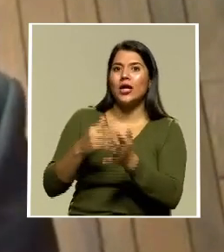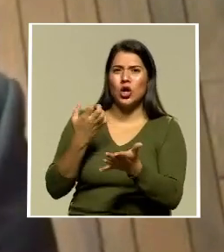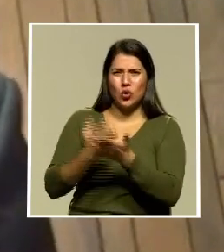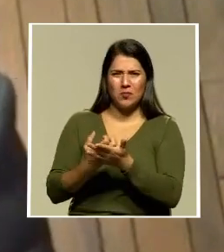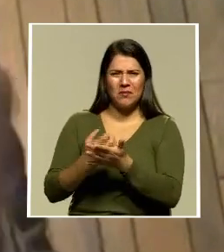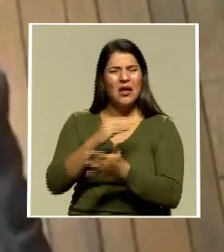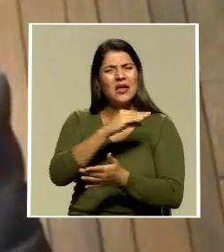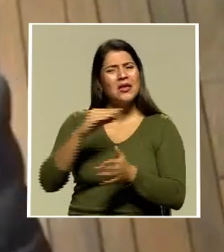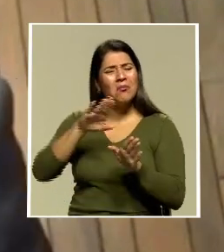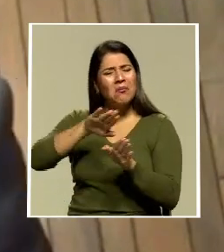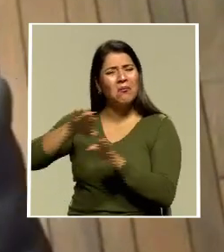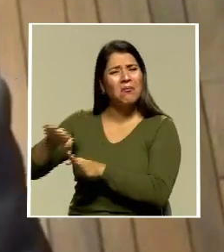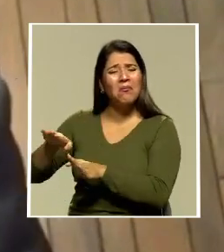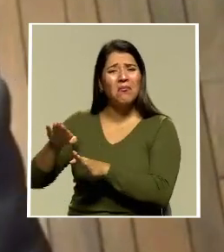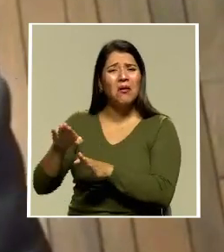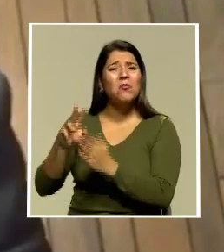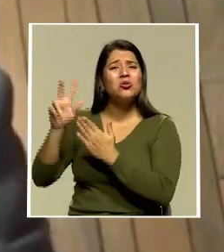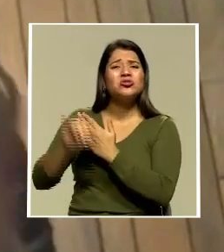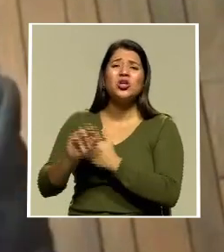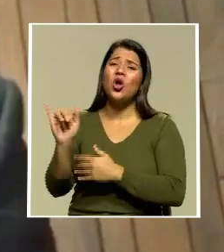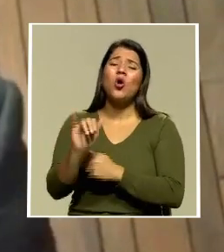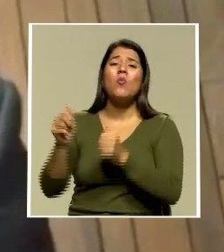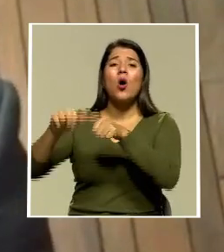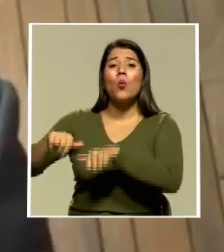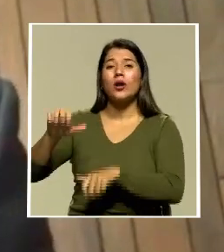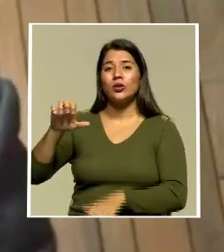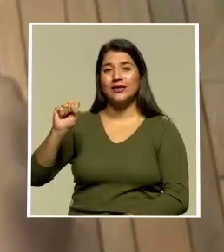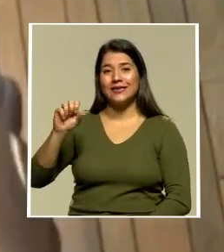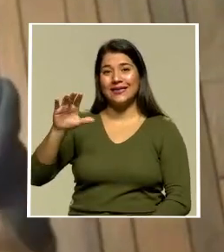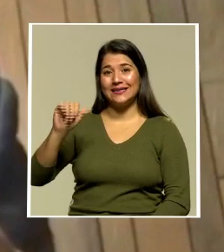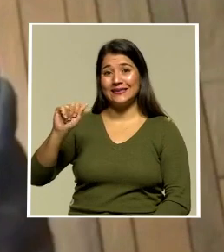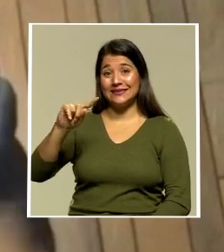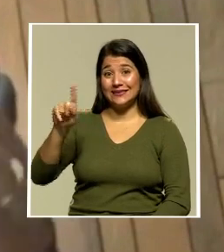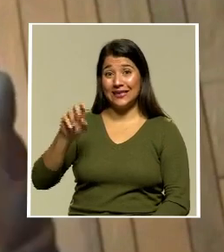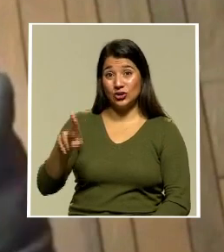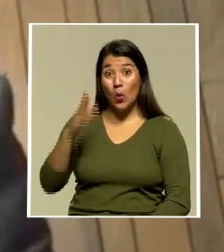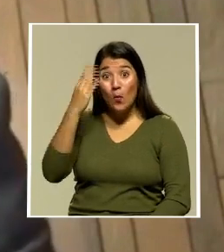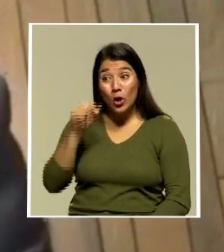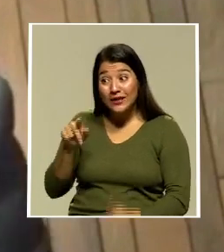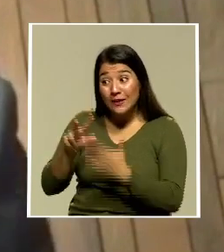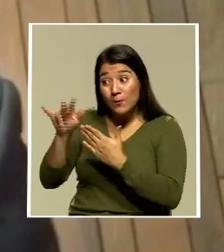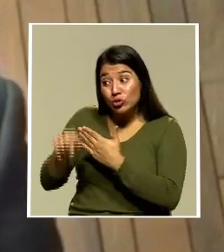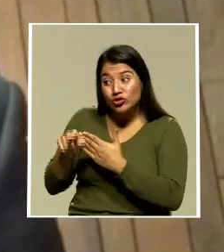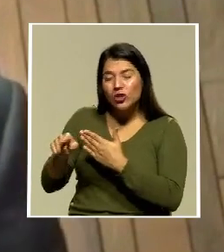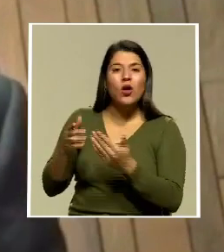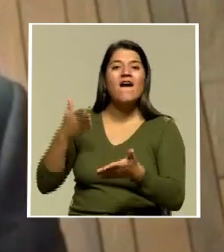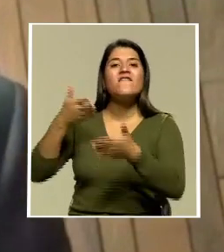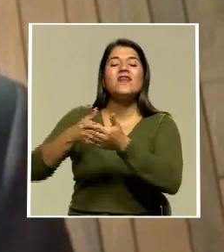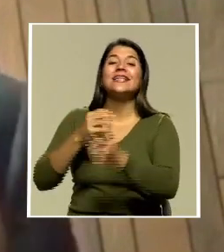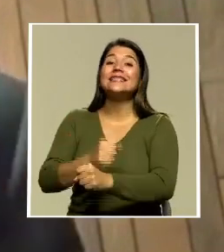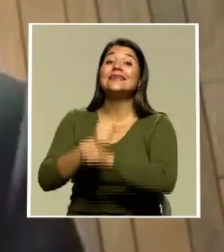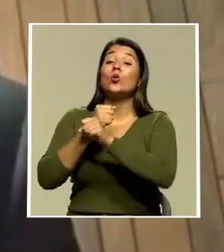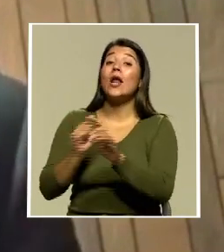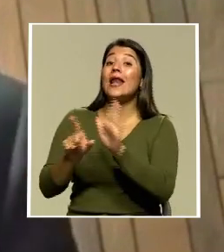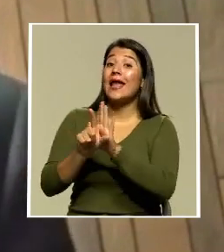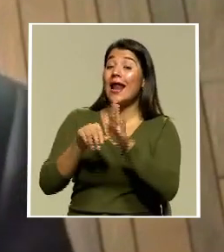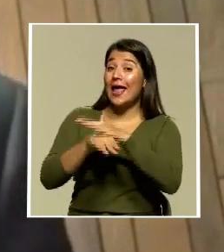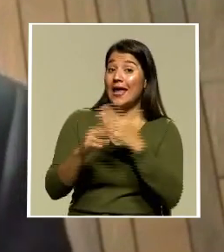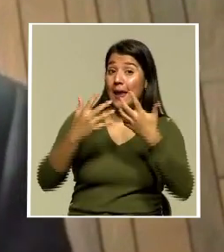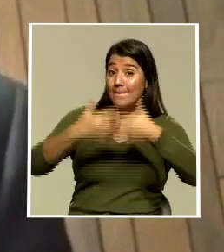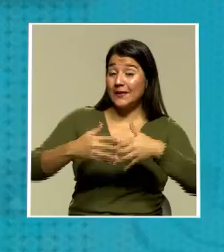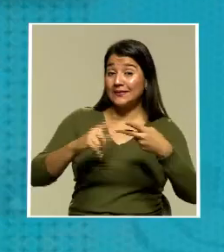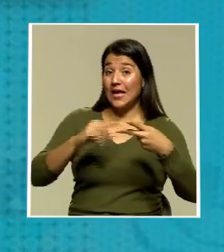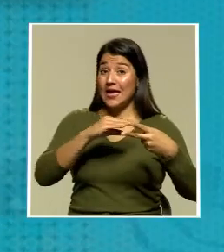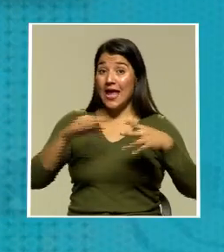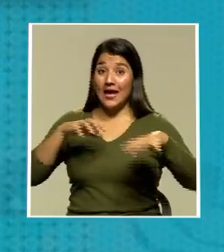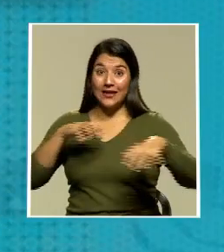lado iniciativas como el Acuerdo de Escazú, pues dicha iniciativa atenta contra la seguridad jurídica de las empresas y la reactivación